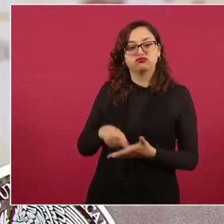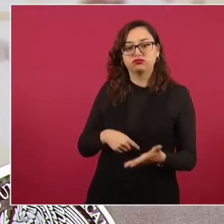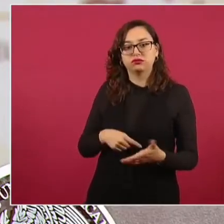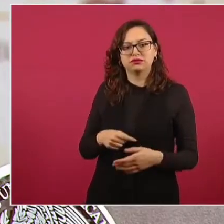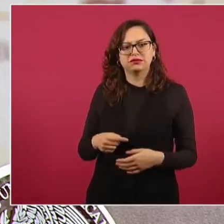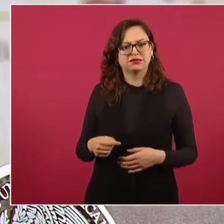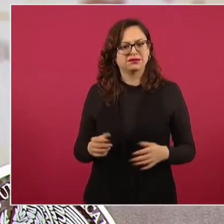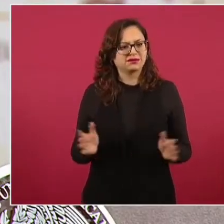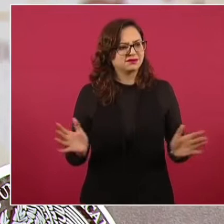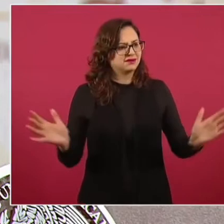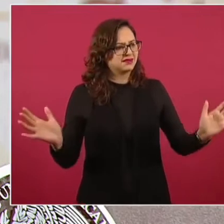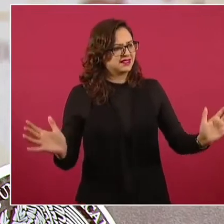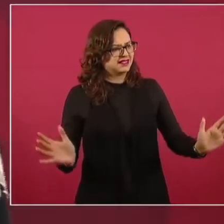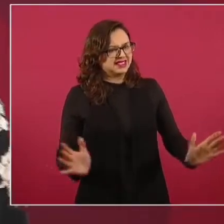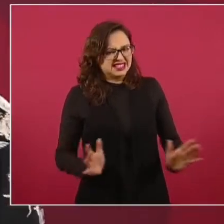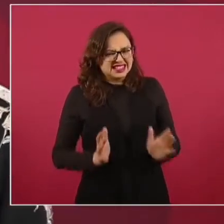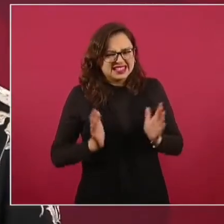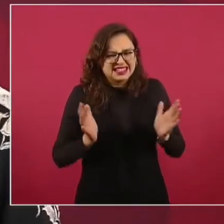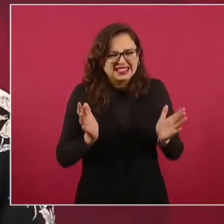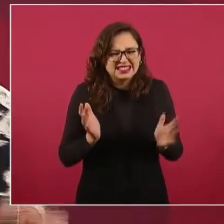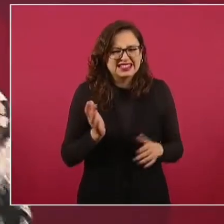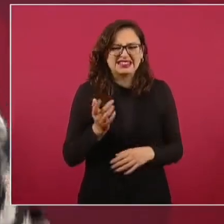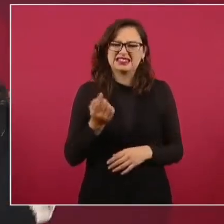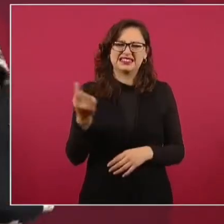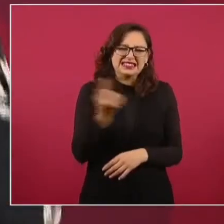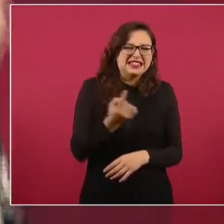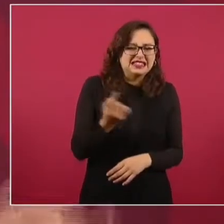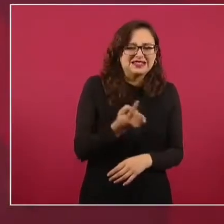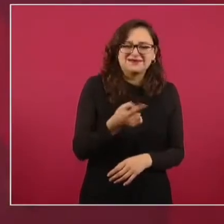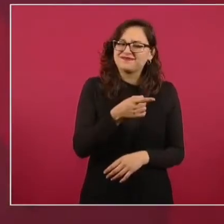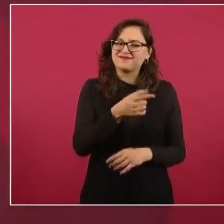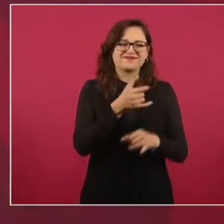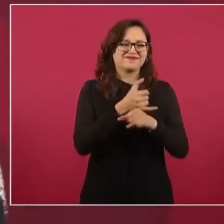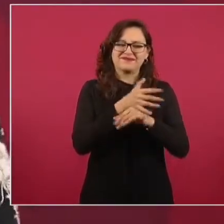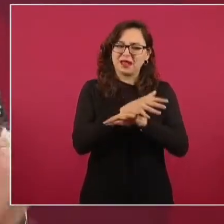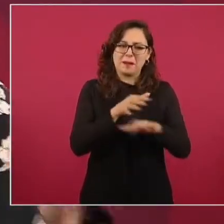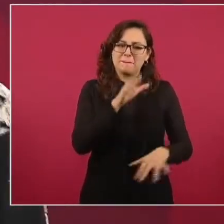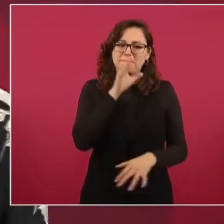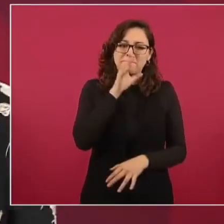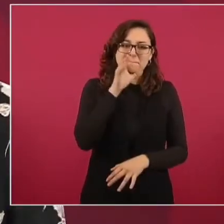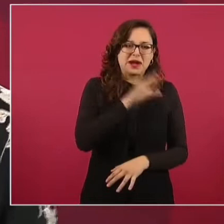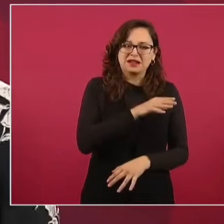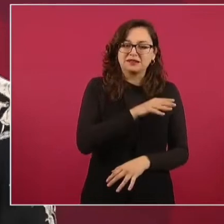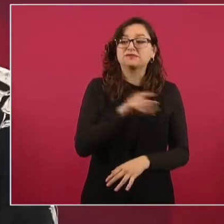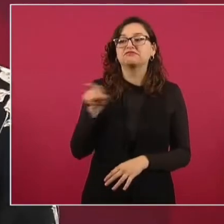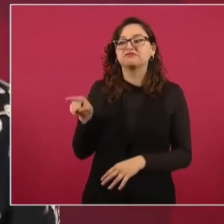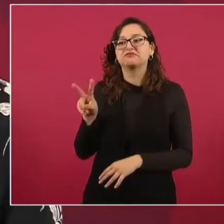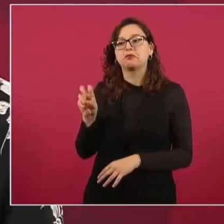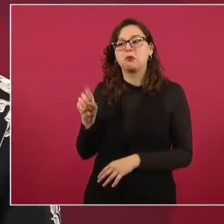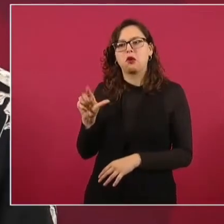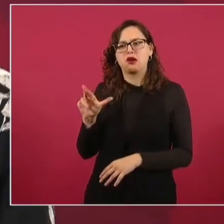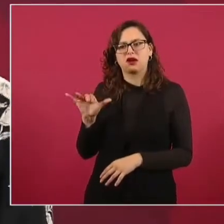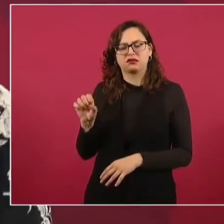de desinformar! Pero lo que no esperaba Mario Di Constanzo es que la misma empresa lo